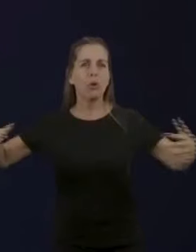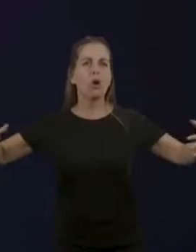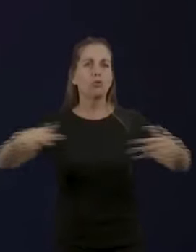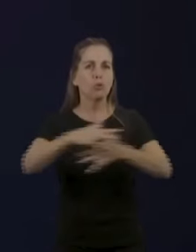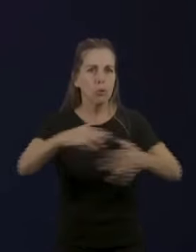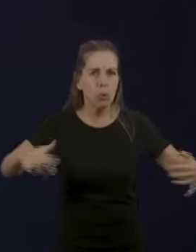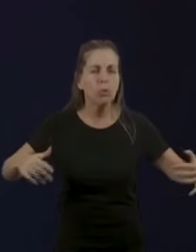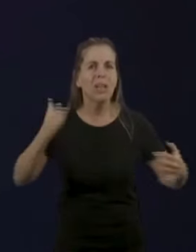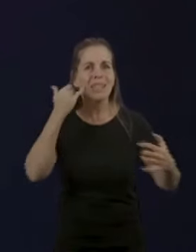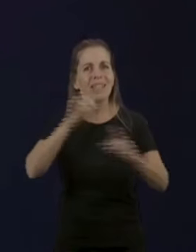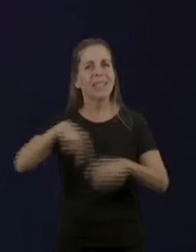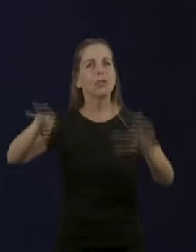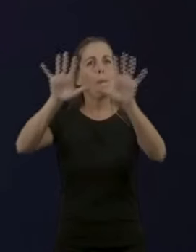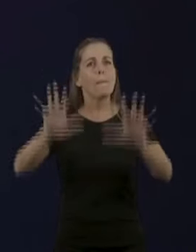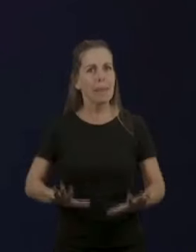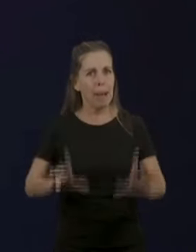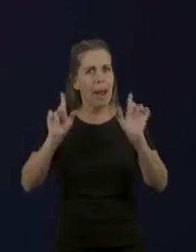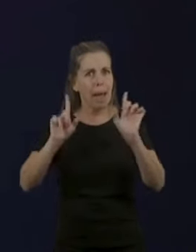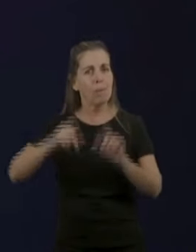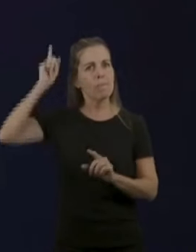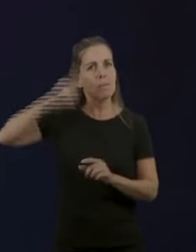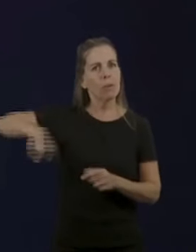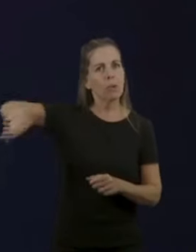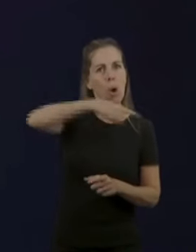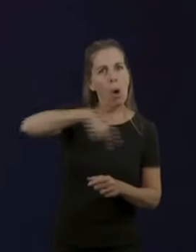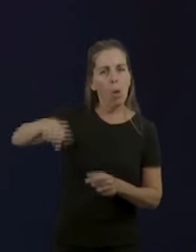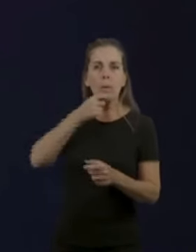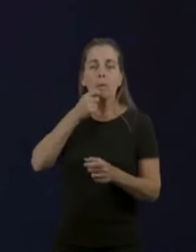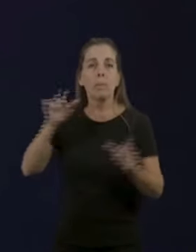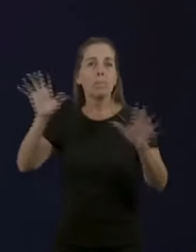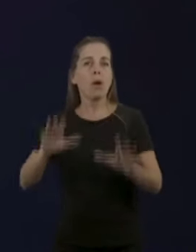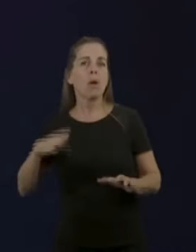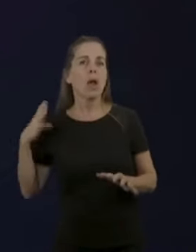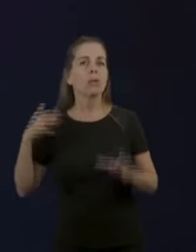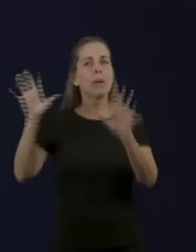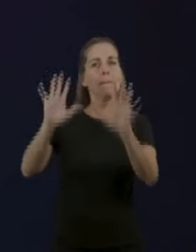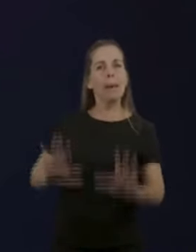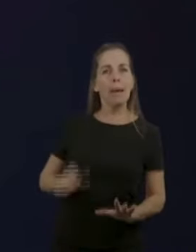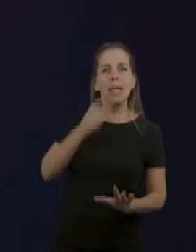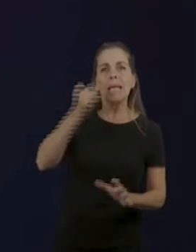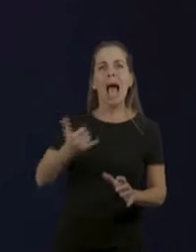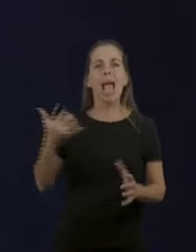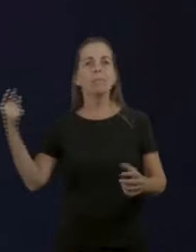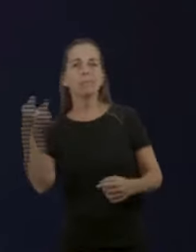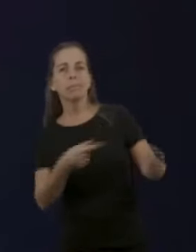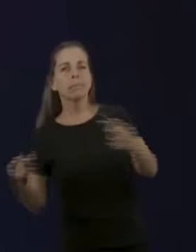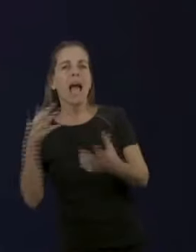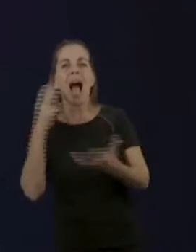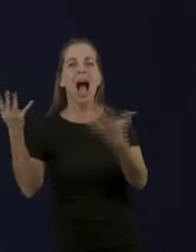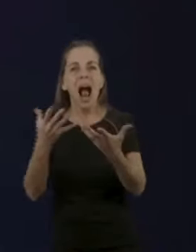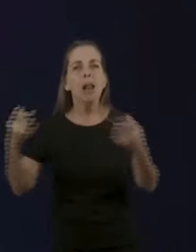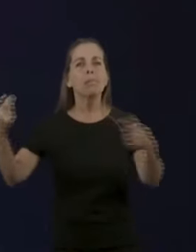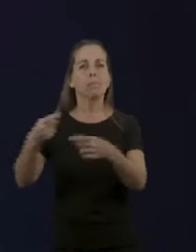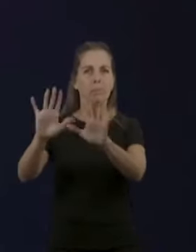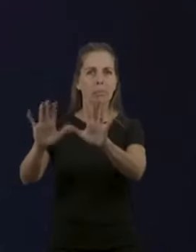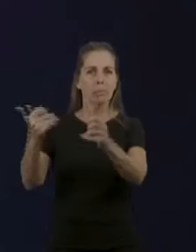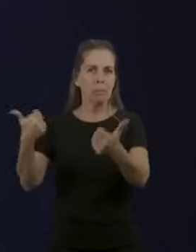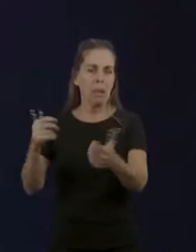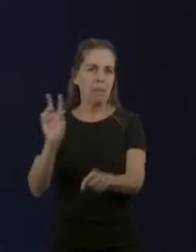de que estén preparados con todo su equipamiento para actuar en caso de ser necesario gracias los